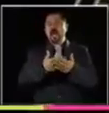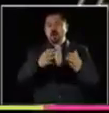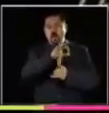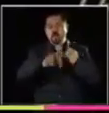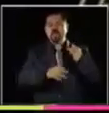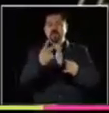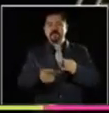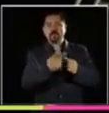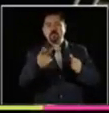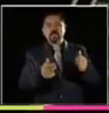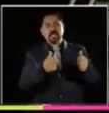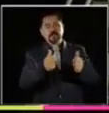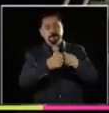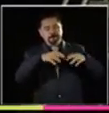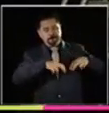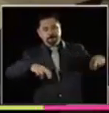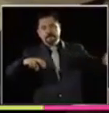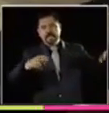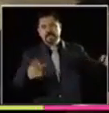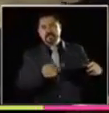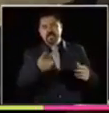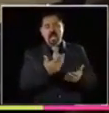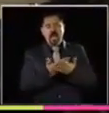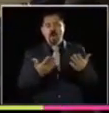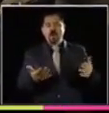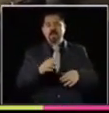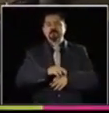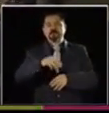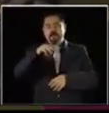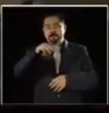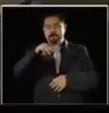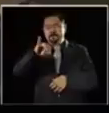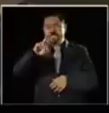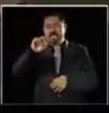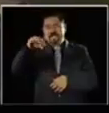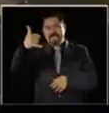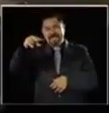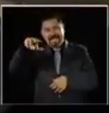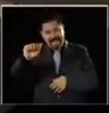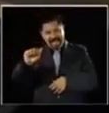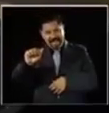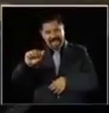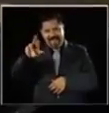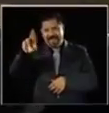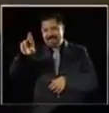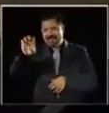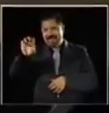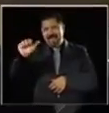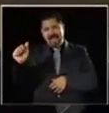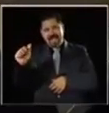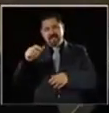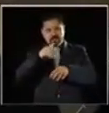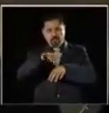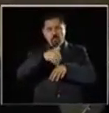los bancales llegan gracias charlie toca a mirna rea escoger un número que corresponde a un ciudadano que